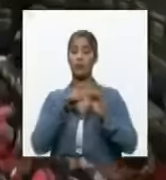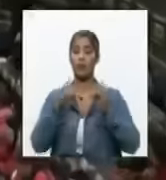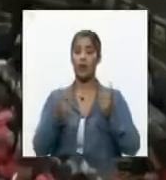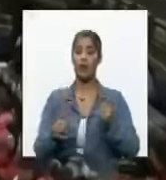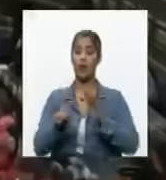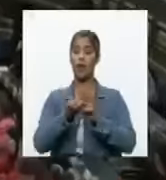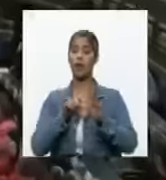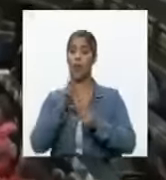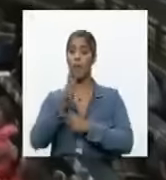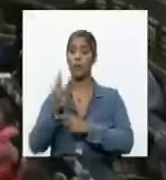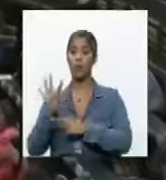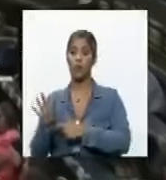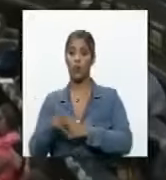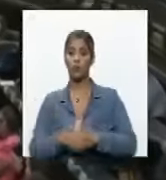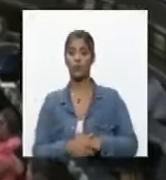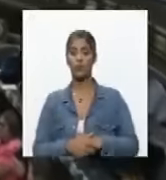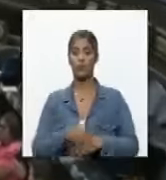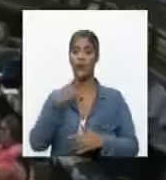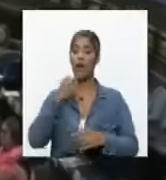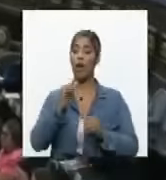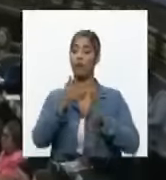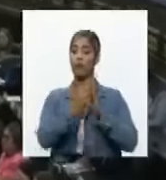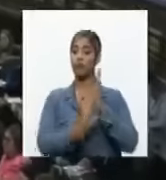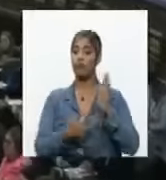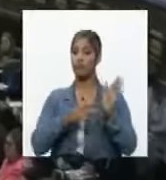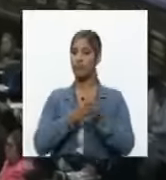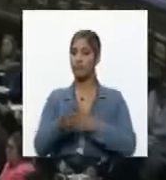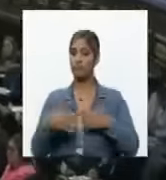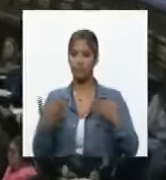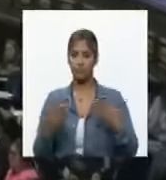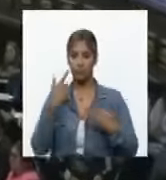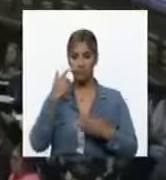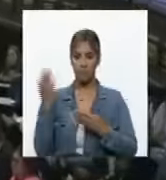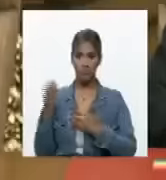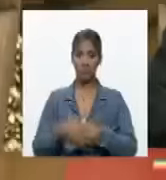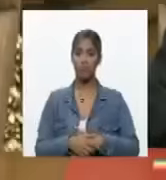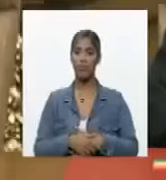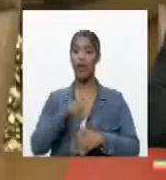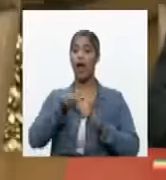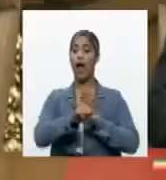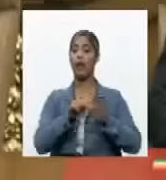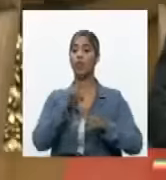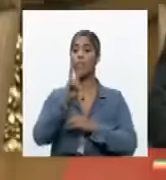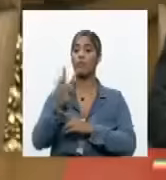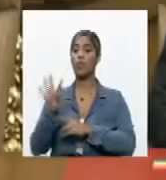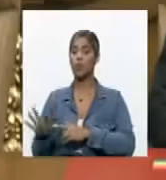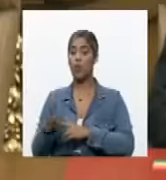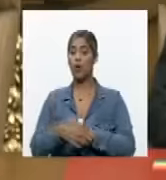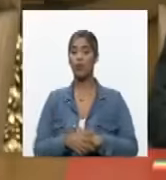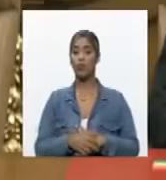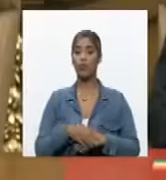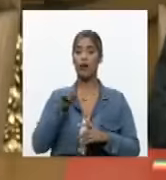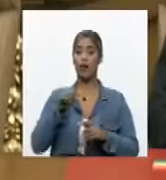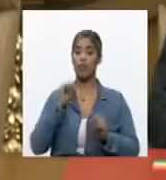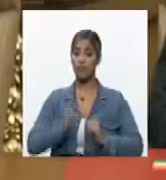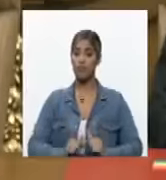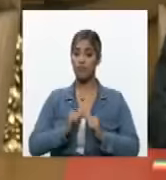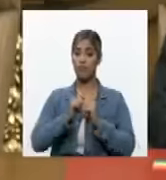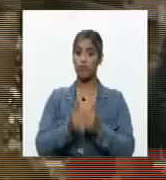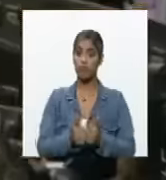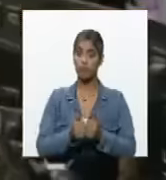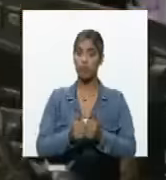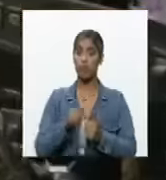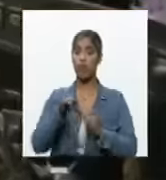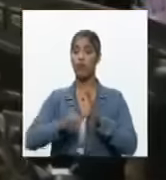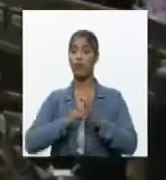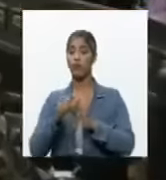el artículo 24, quedando redactado en los siguientes términos. Artículo 24. En la sesión de instalación de las instancias